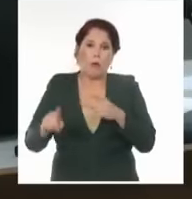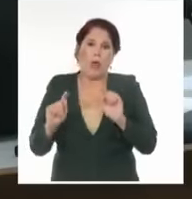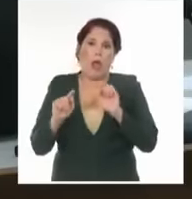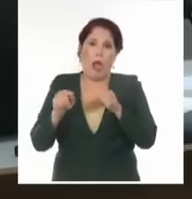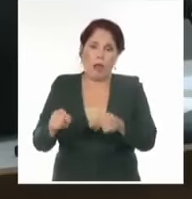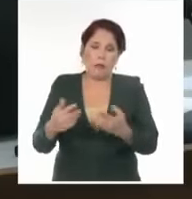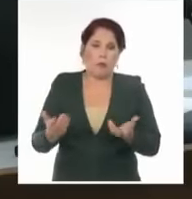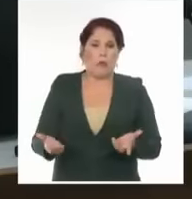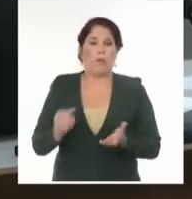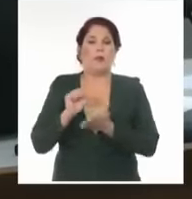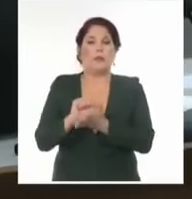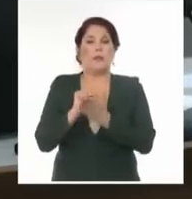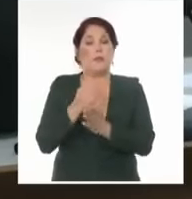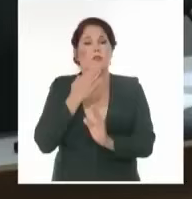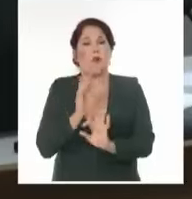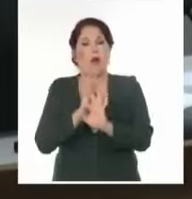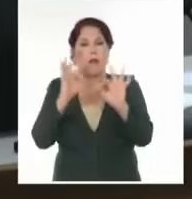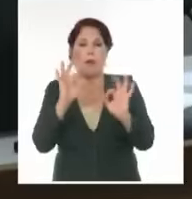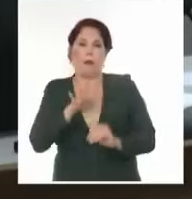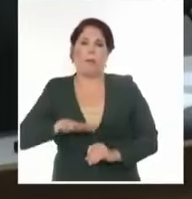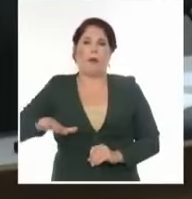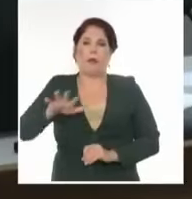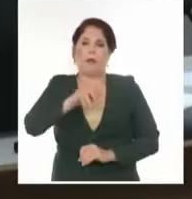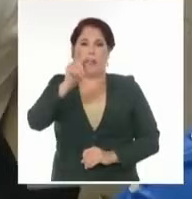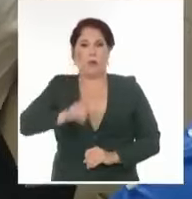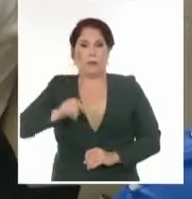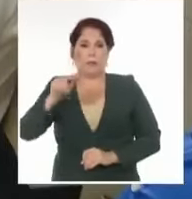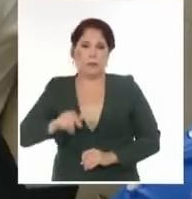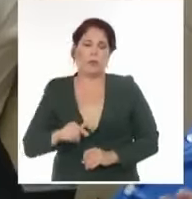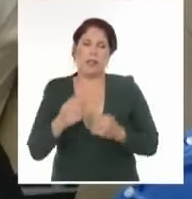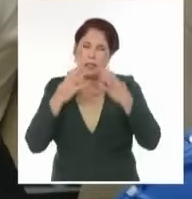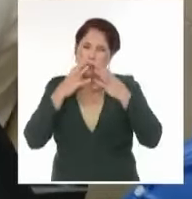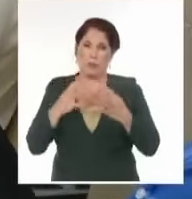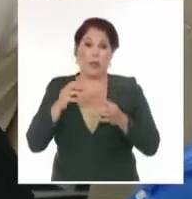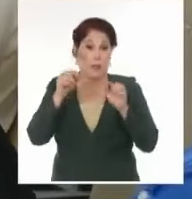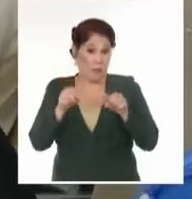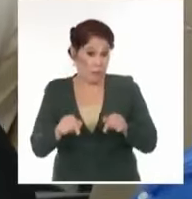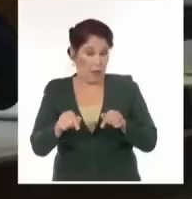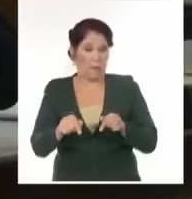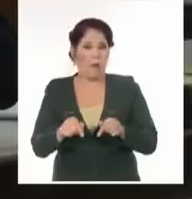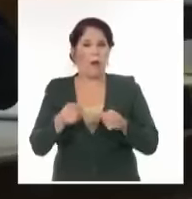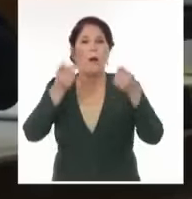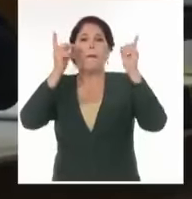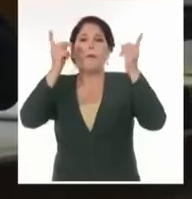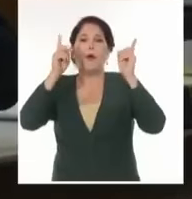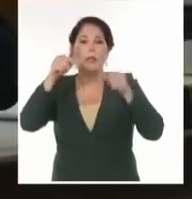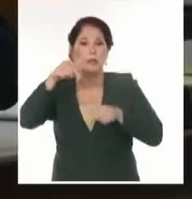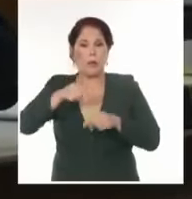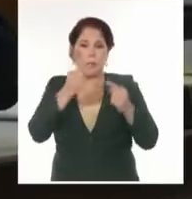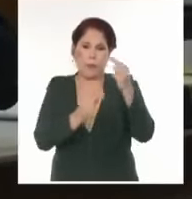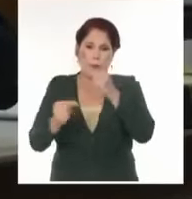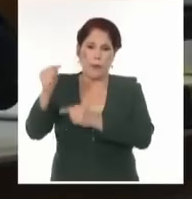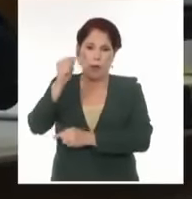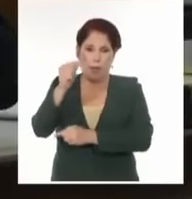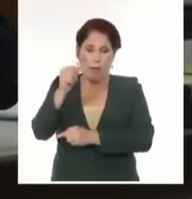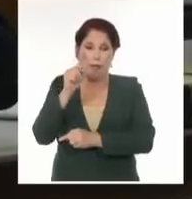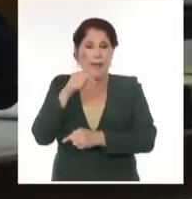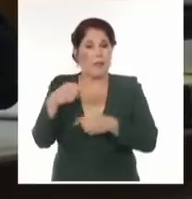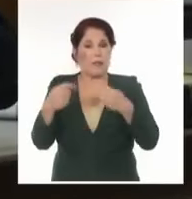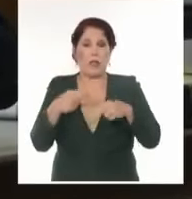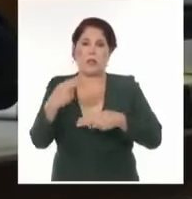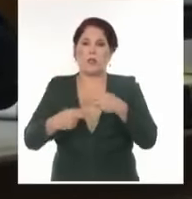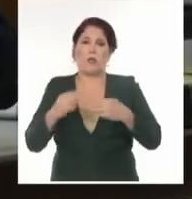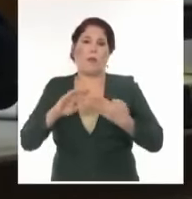que dar servicios de más calidad para toda la población. Justamente acerca de las políticas que hoy son prioridad para el sector, se desarrolló el